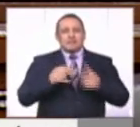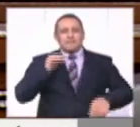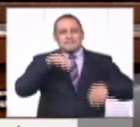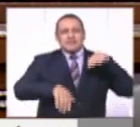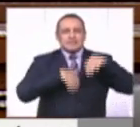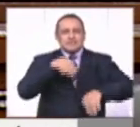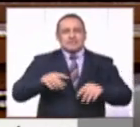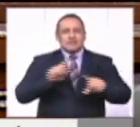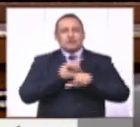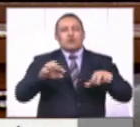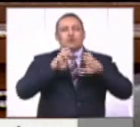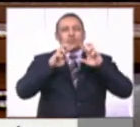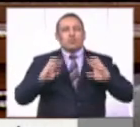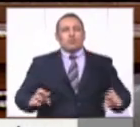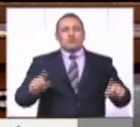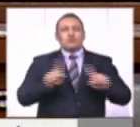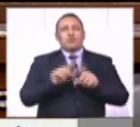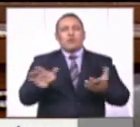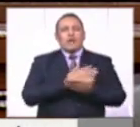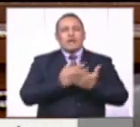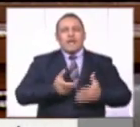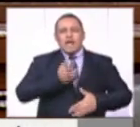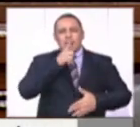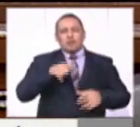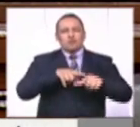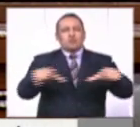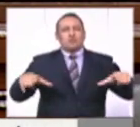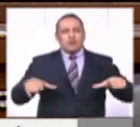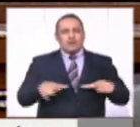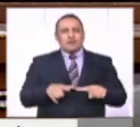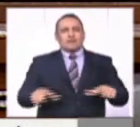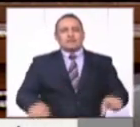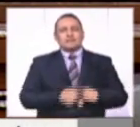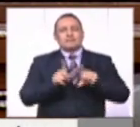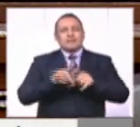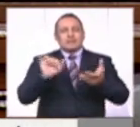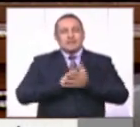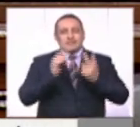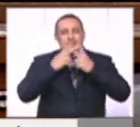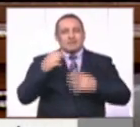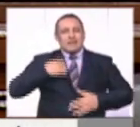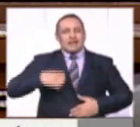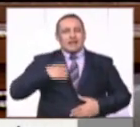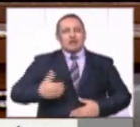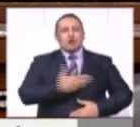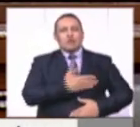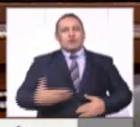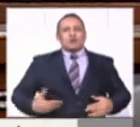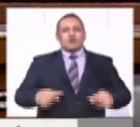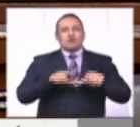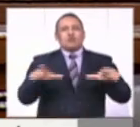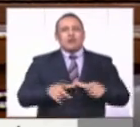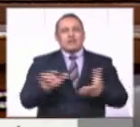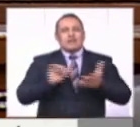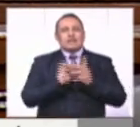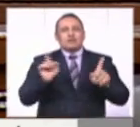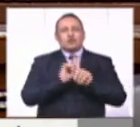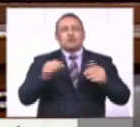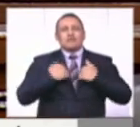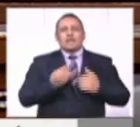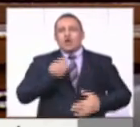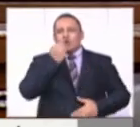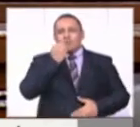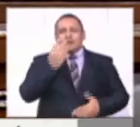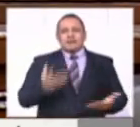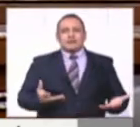no en pueblos donde no hay agua o monumentos a las a los alcaldes o a los gobernadores en sitios que no hay ni siquiera para